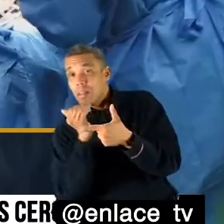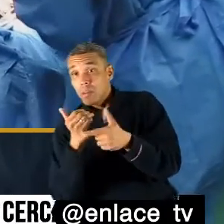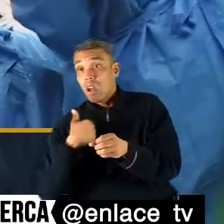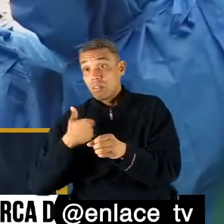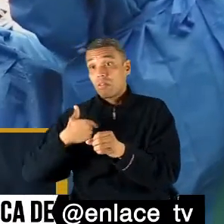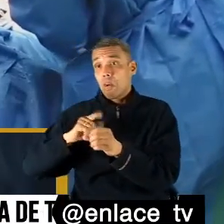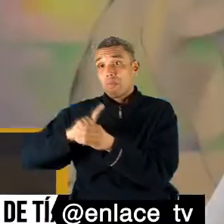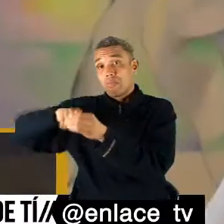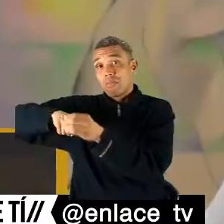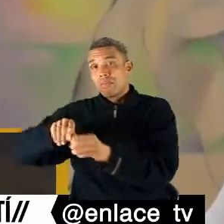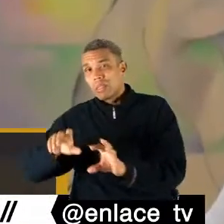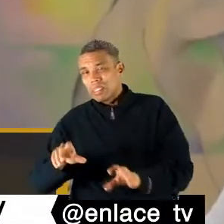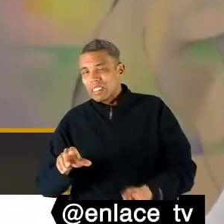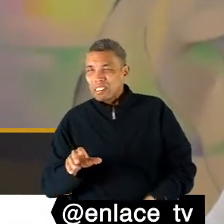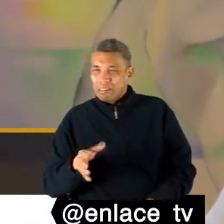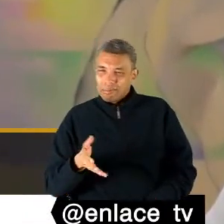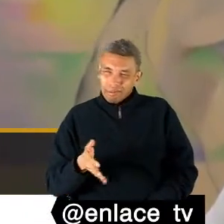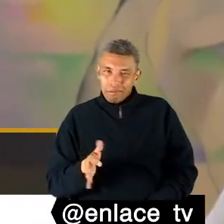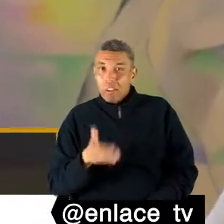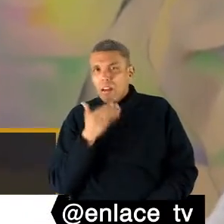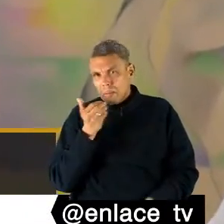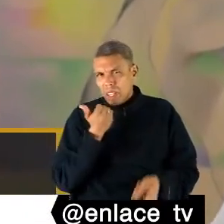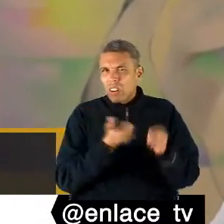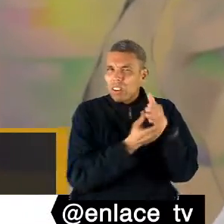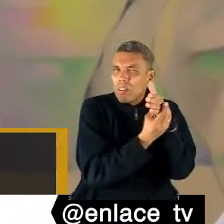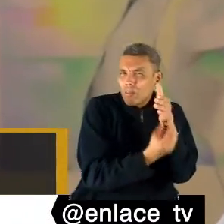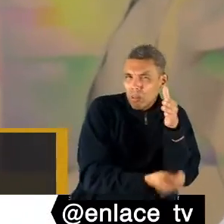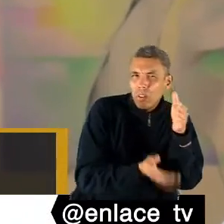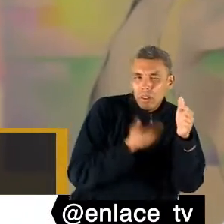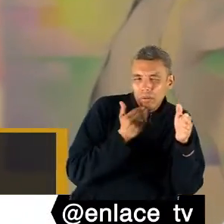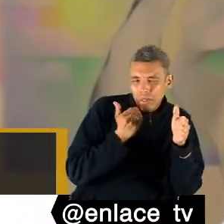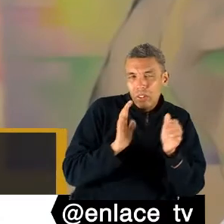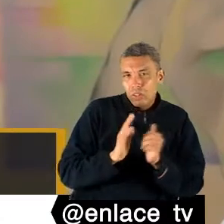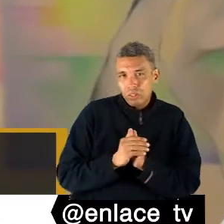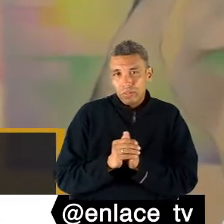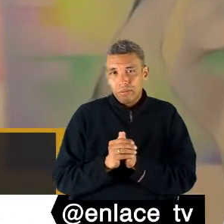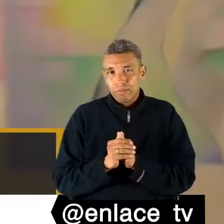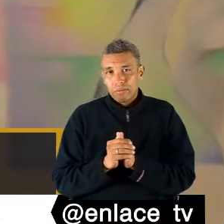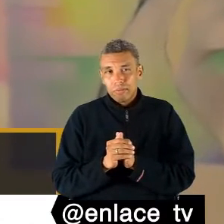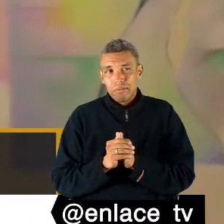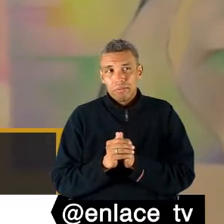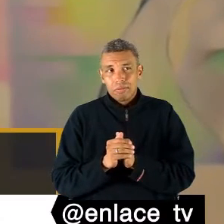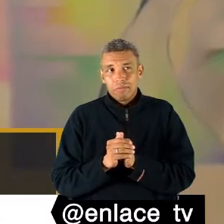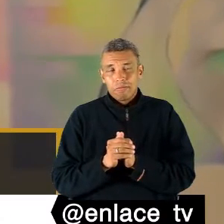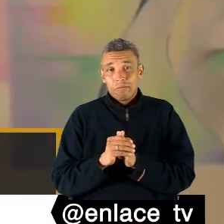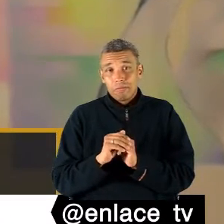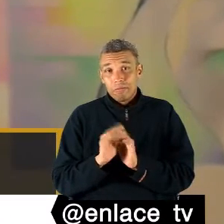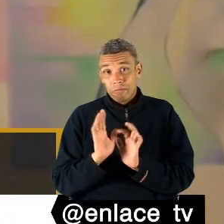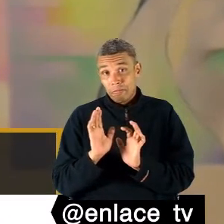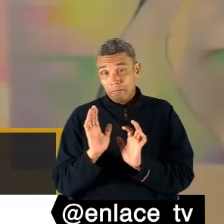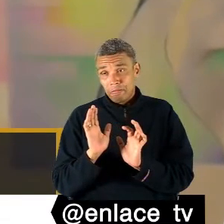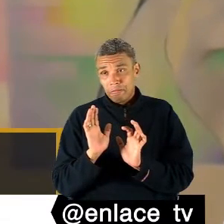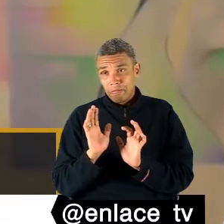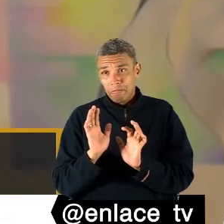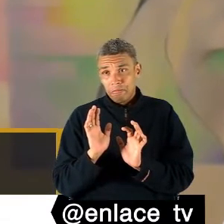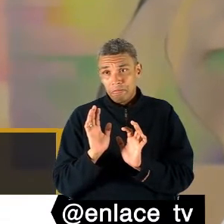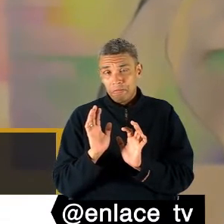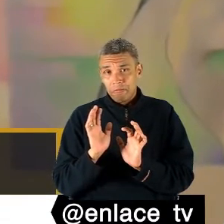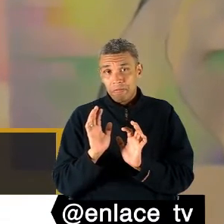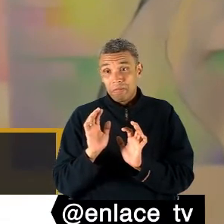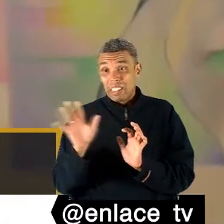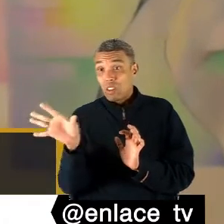son directamente de la comunidad para la comunidad y no tenemos dineros oficiales que nos impidan poder cubrir